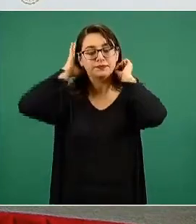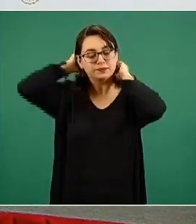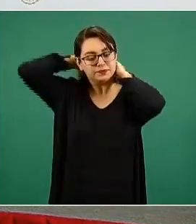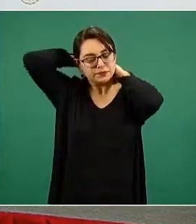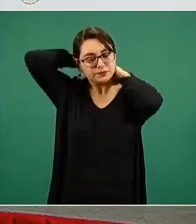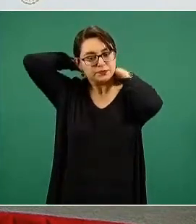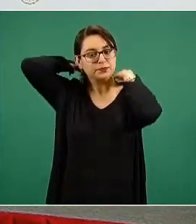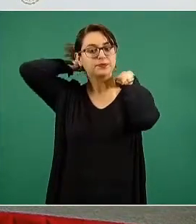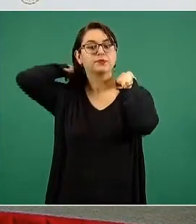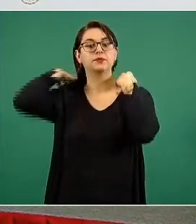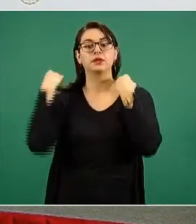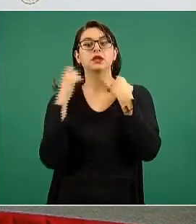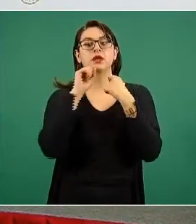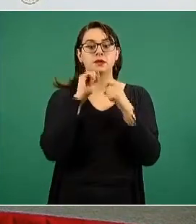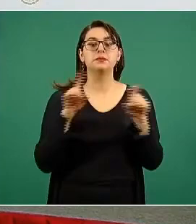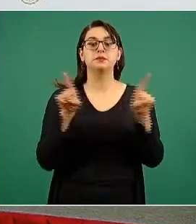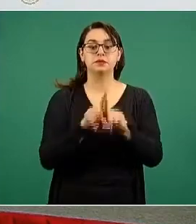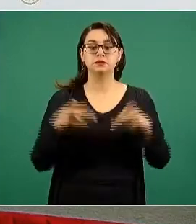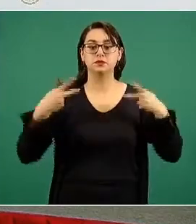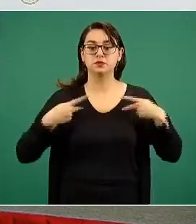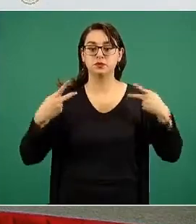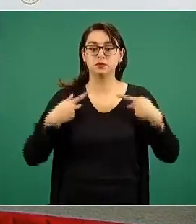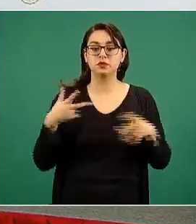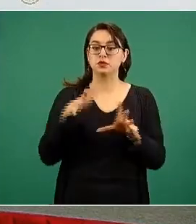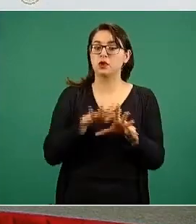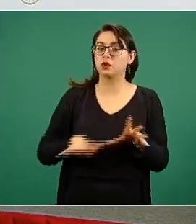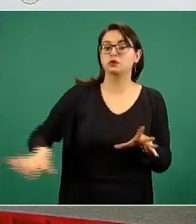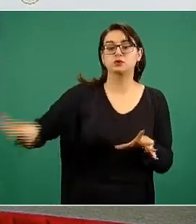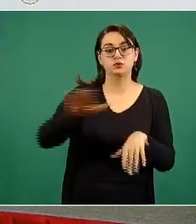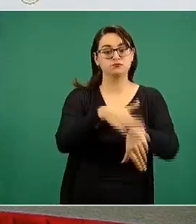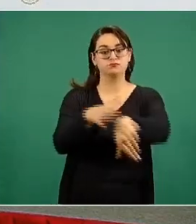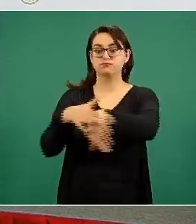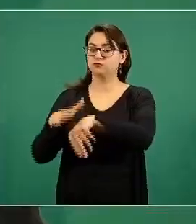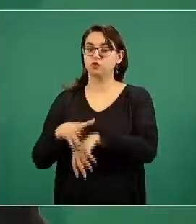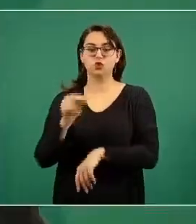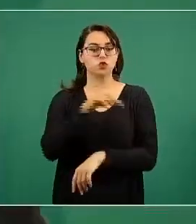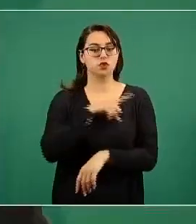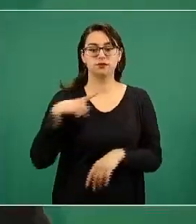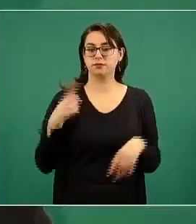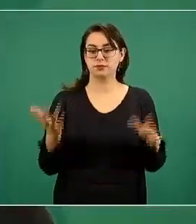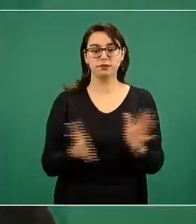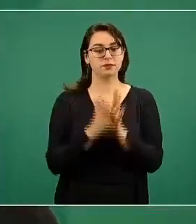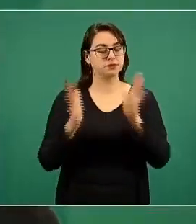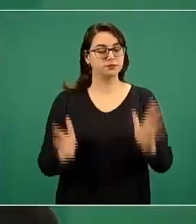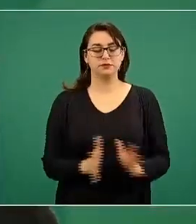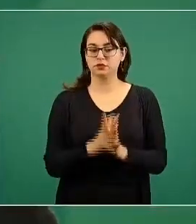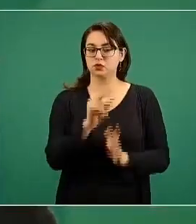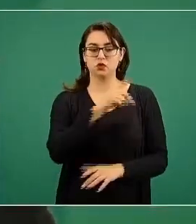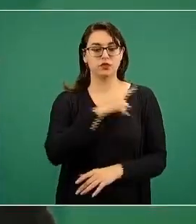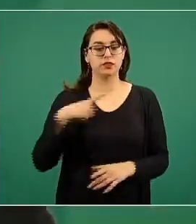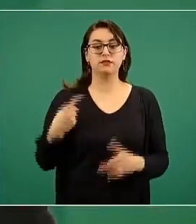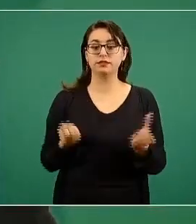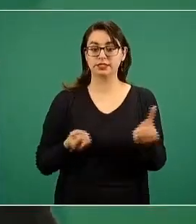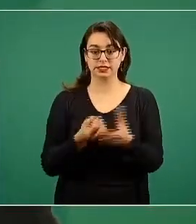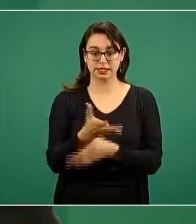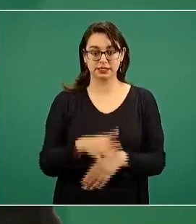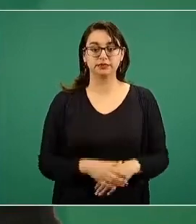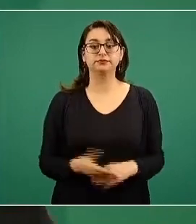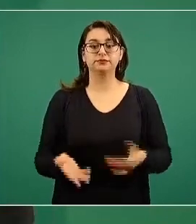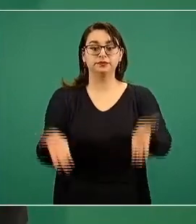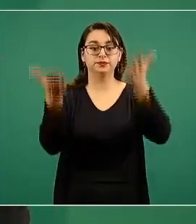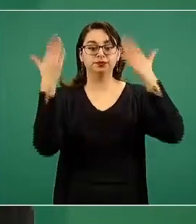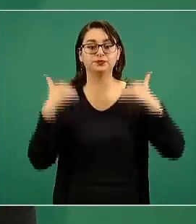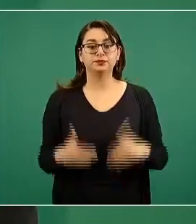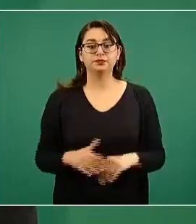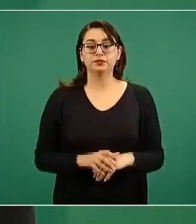para que no participe en este tipo de eventos. Sobre el oxígeno y el quién es